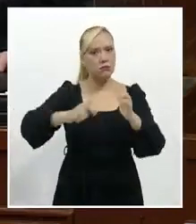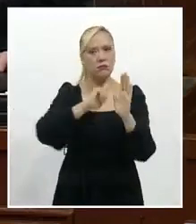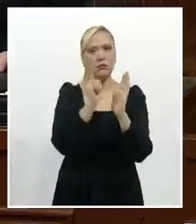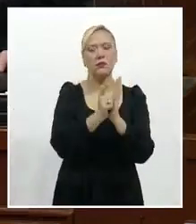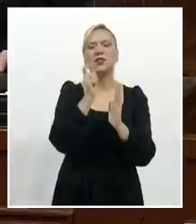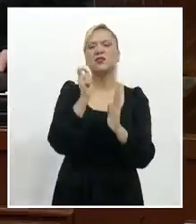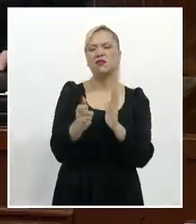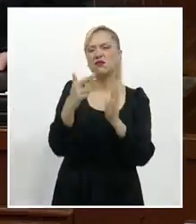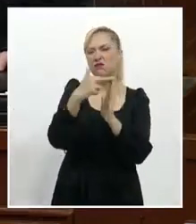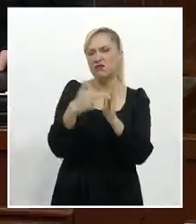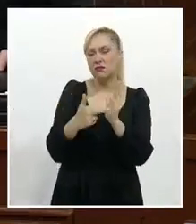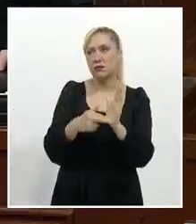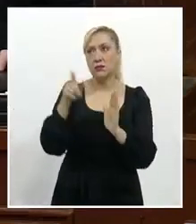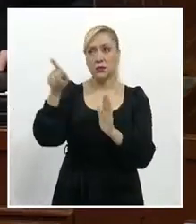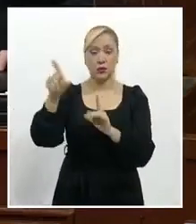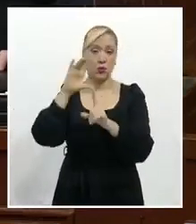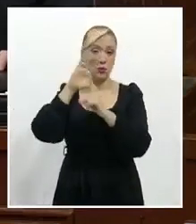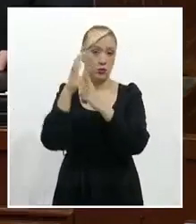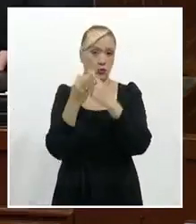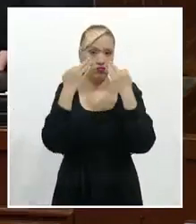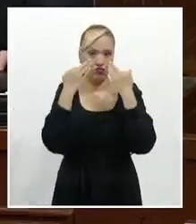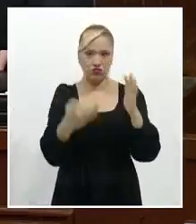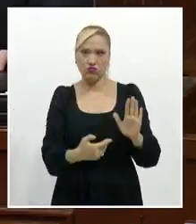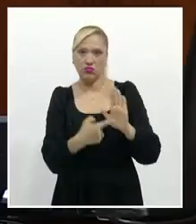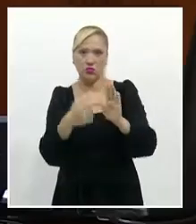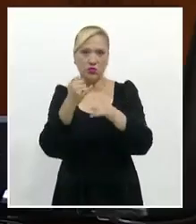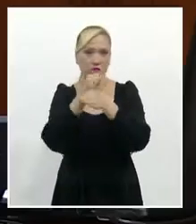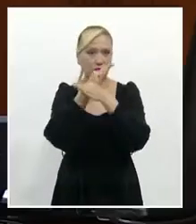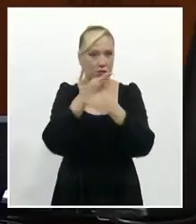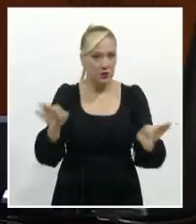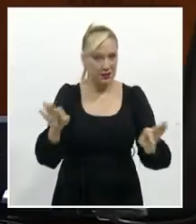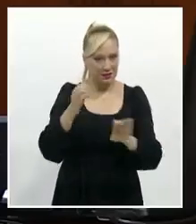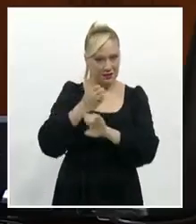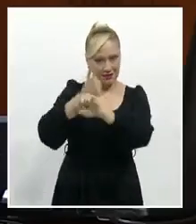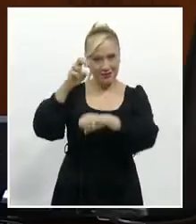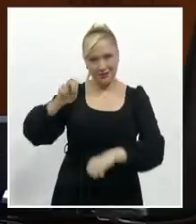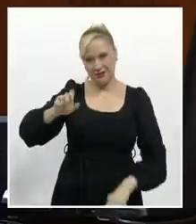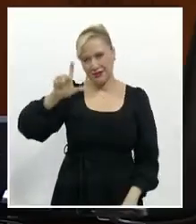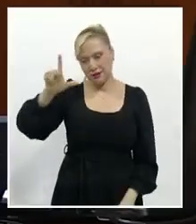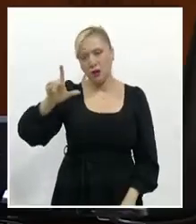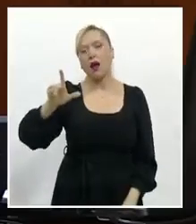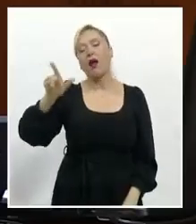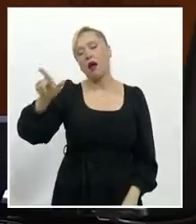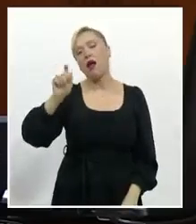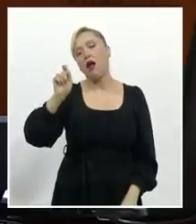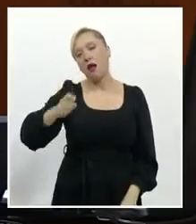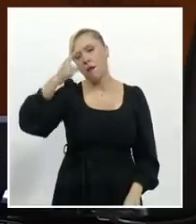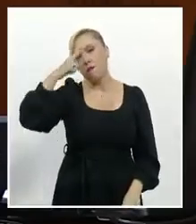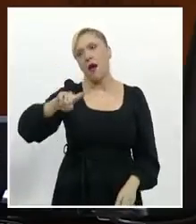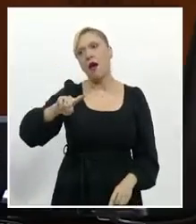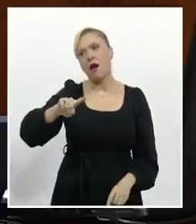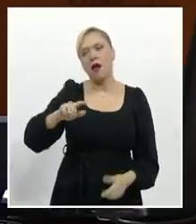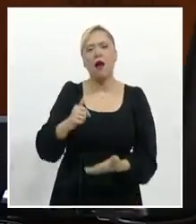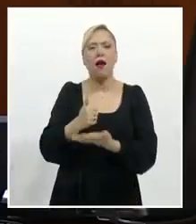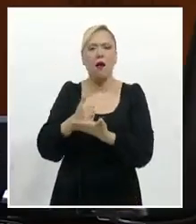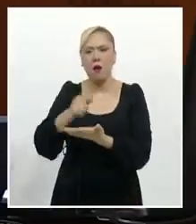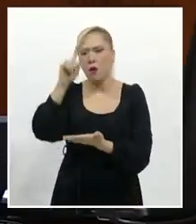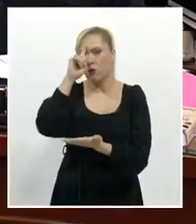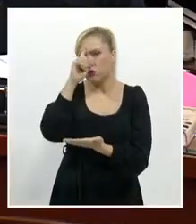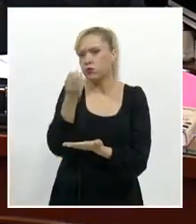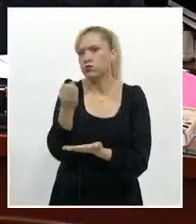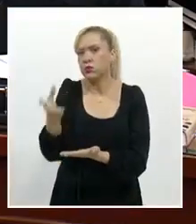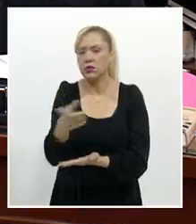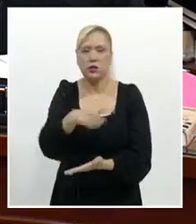que los criterios que emita la Comisión de Transparencia y Acceso a la Información del Estado de Nuevo León serán orientadores para los sujetos